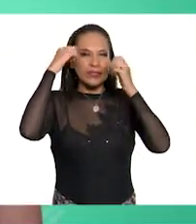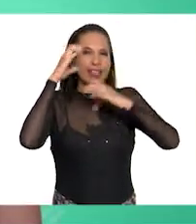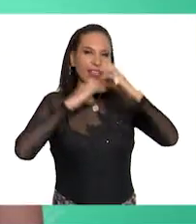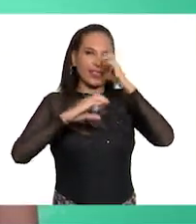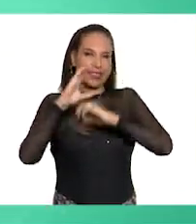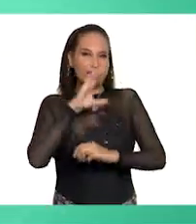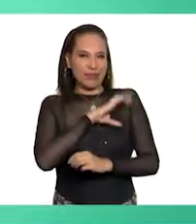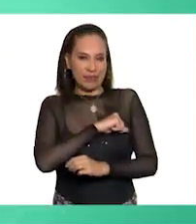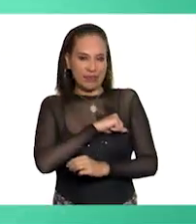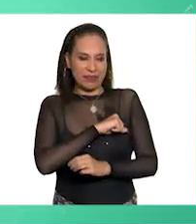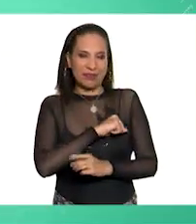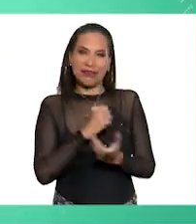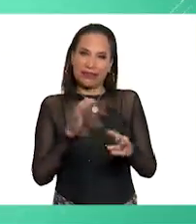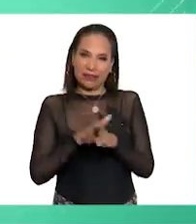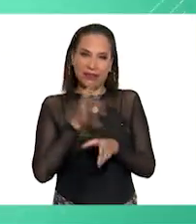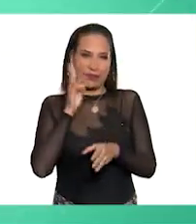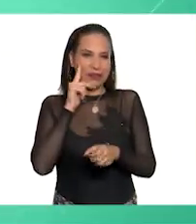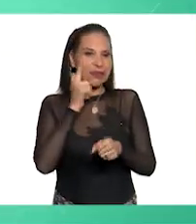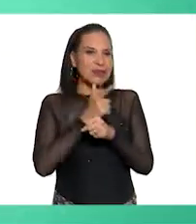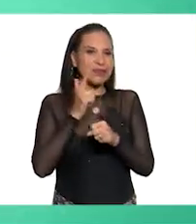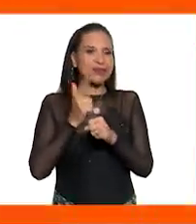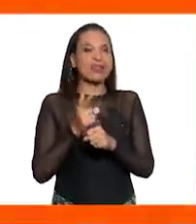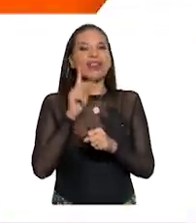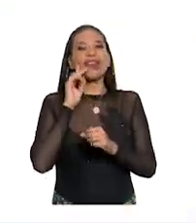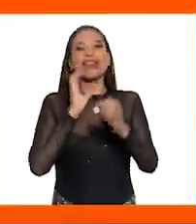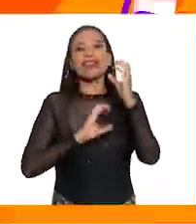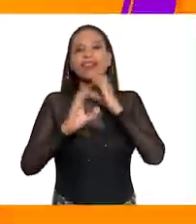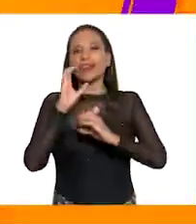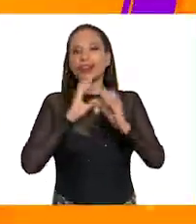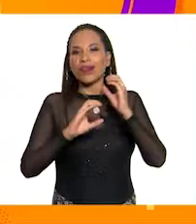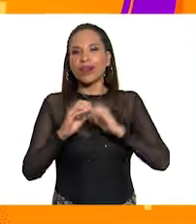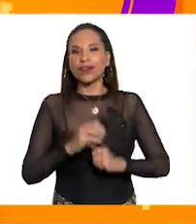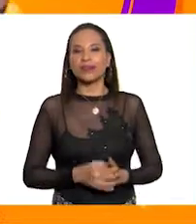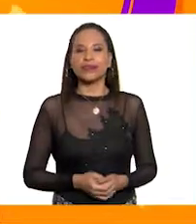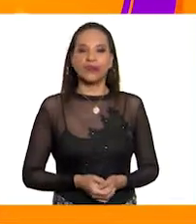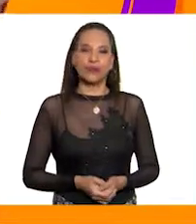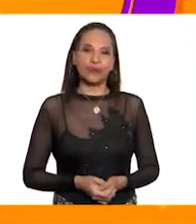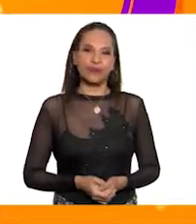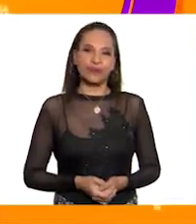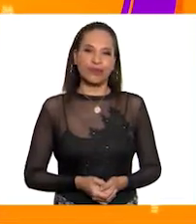canciones favoritas y ya estás identificando el coro.